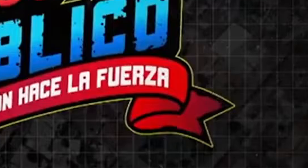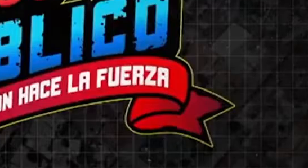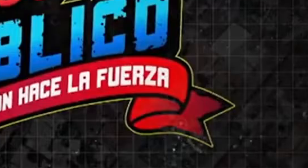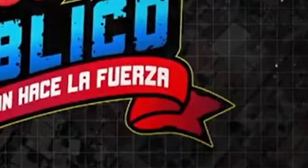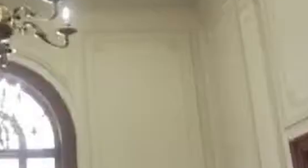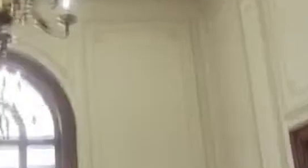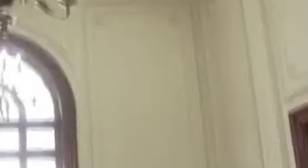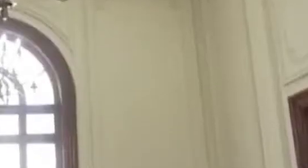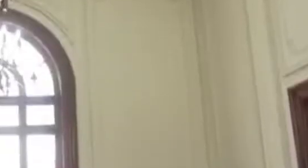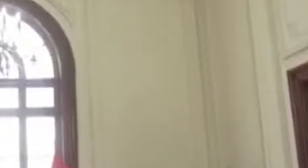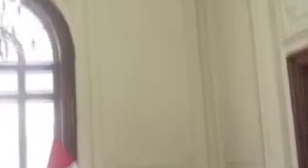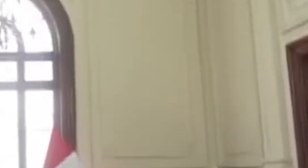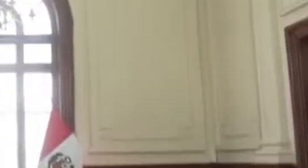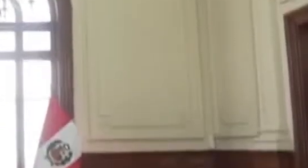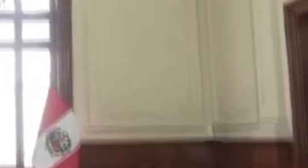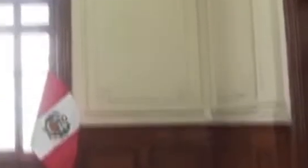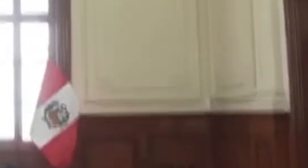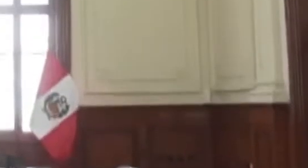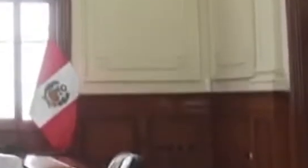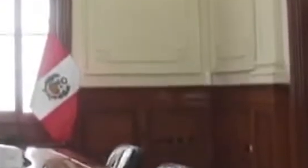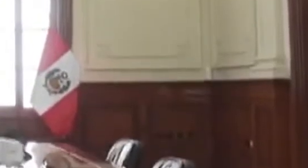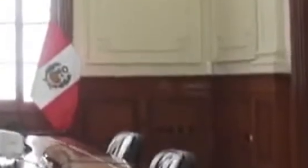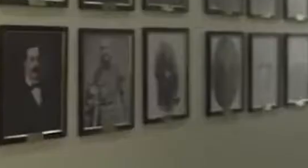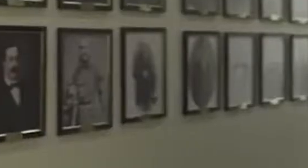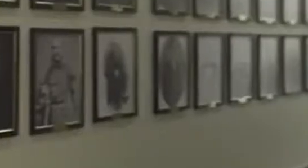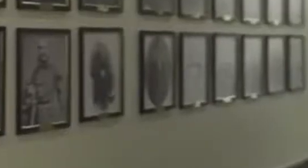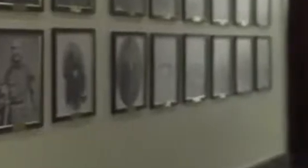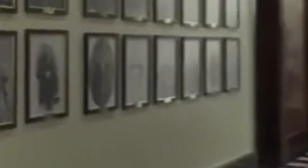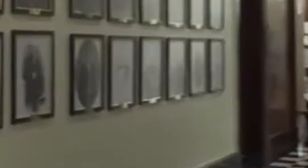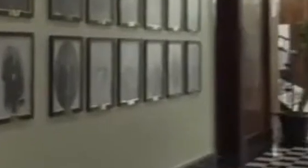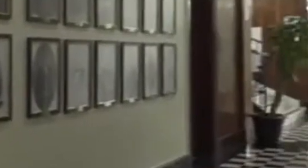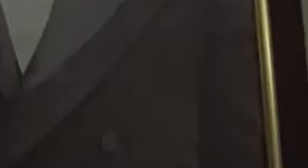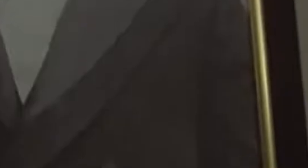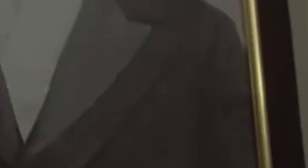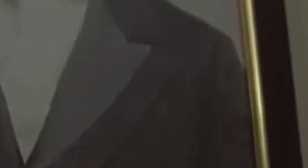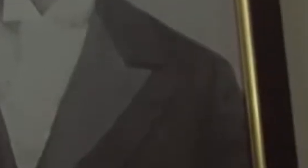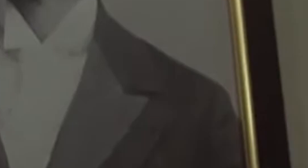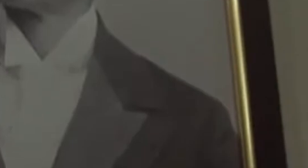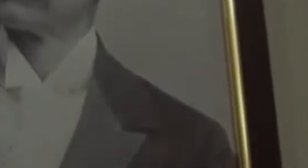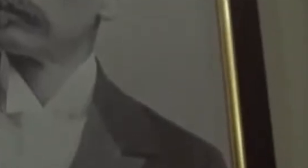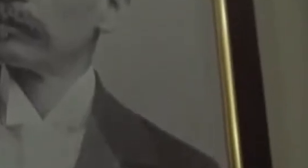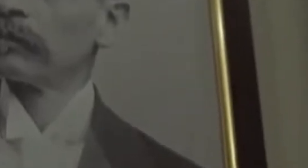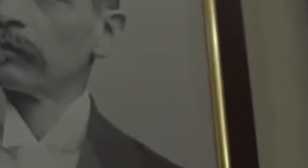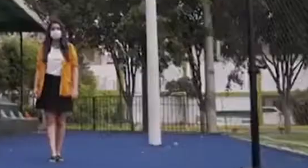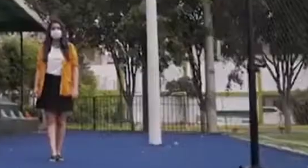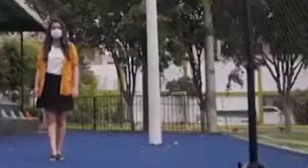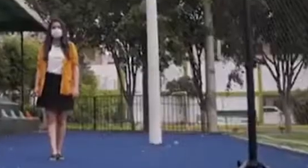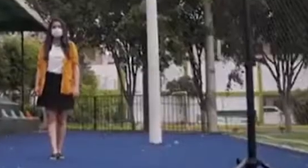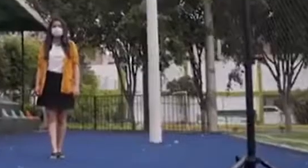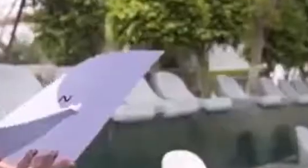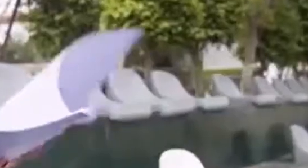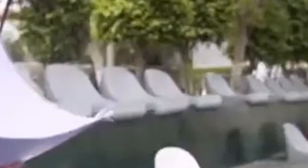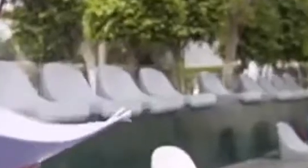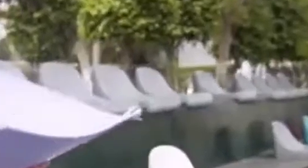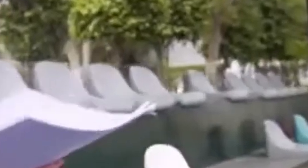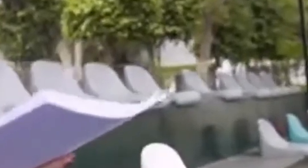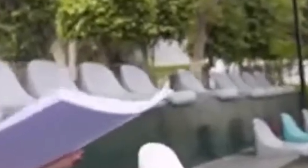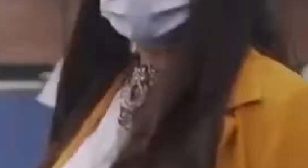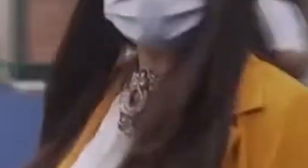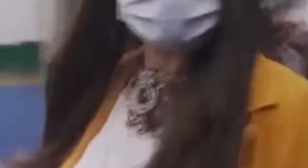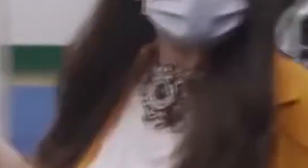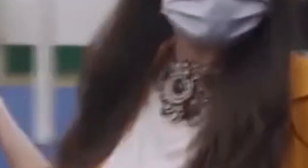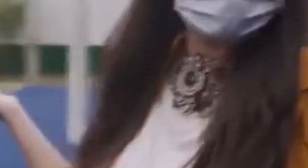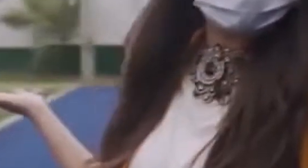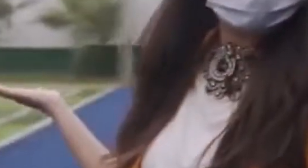fuerza. Presidencia del Consejo de Ministros. ¿Cuáles son sus funciones? ¿Quién lo elige? ¿Y qué tienen en común con